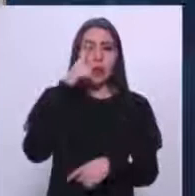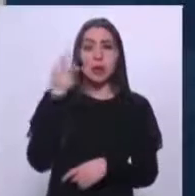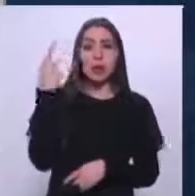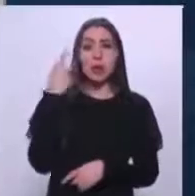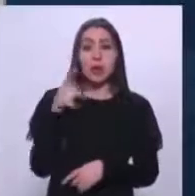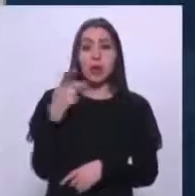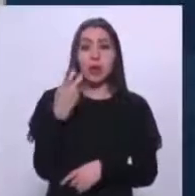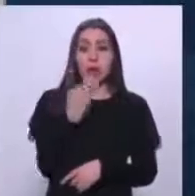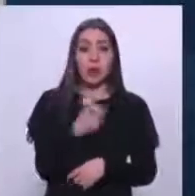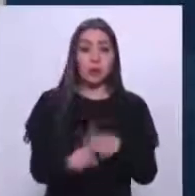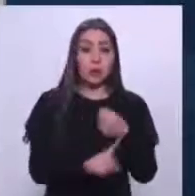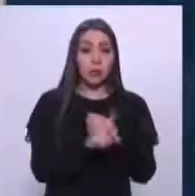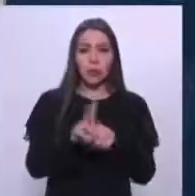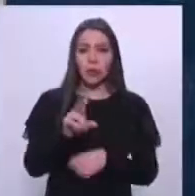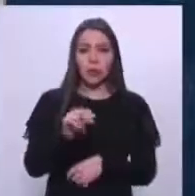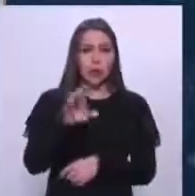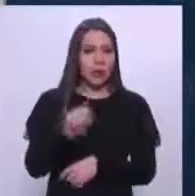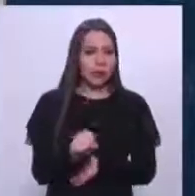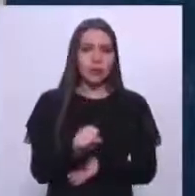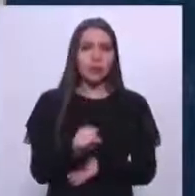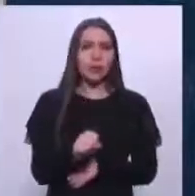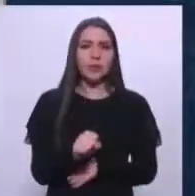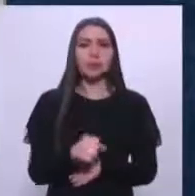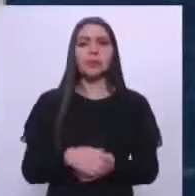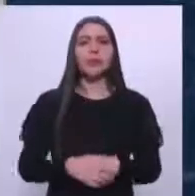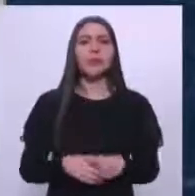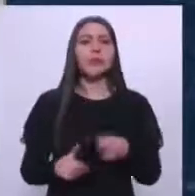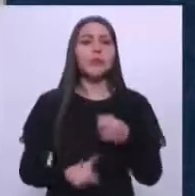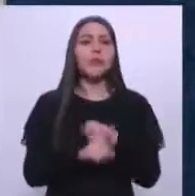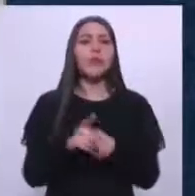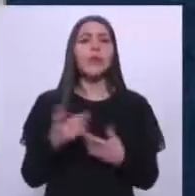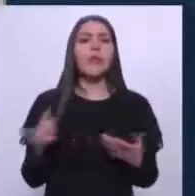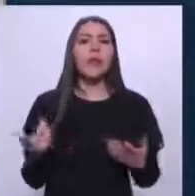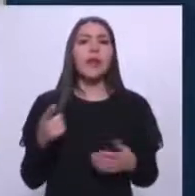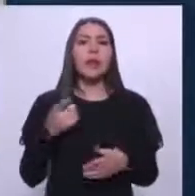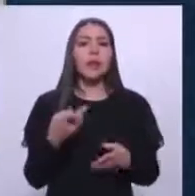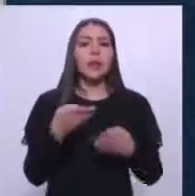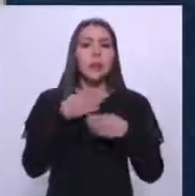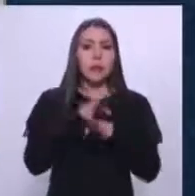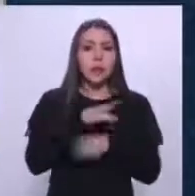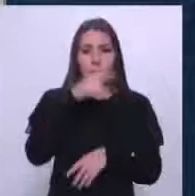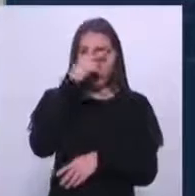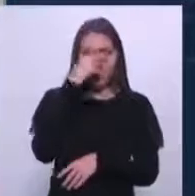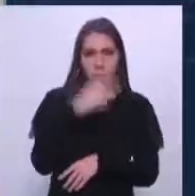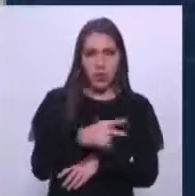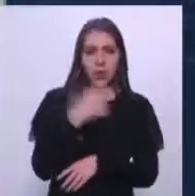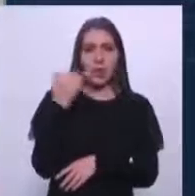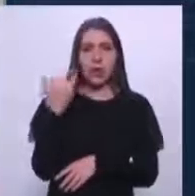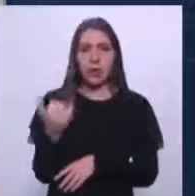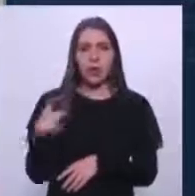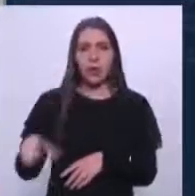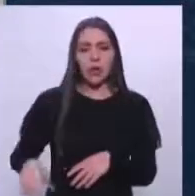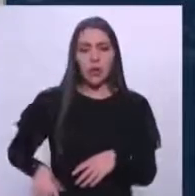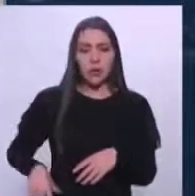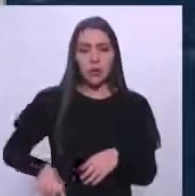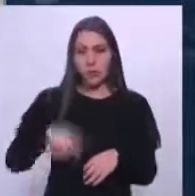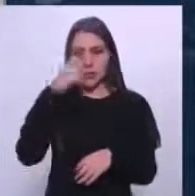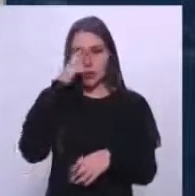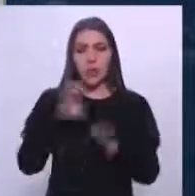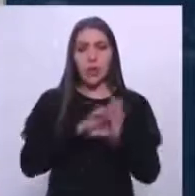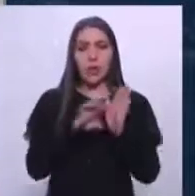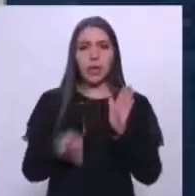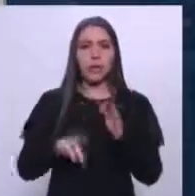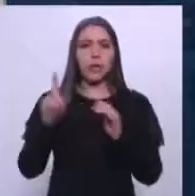es el problema es hasta qué punto el Banco de México y las autoridades del país, en este caso la Secretaría de Hacienda,